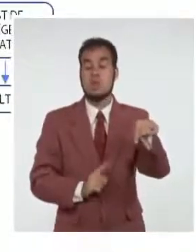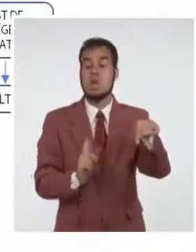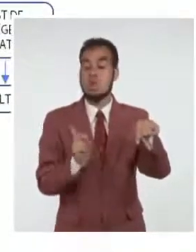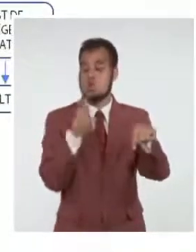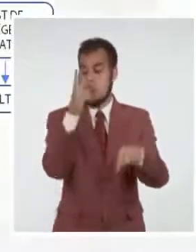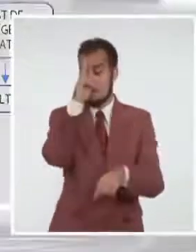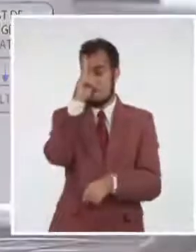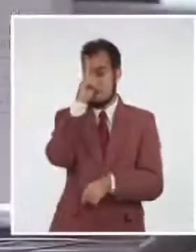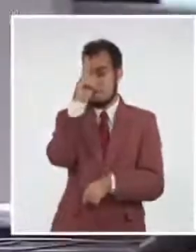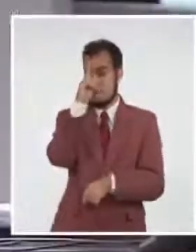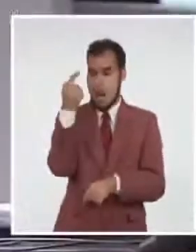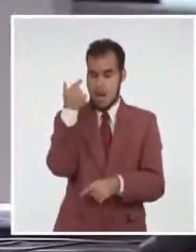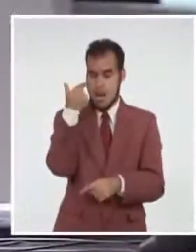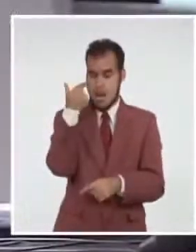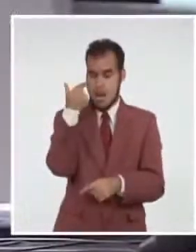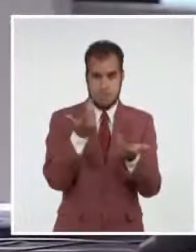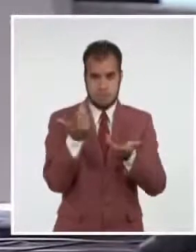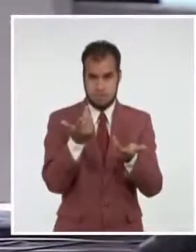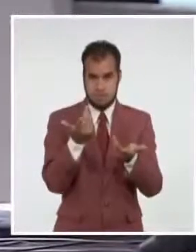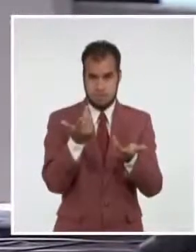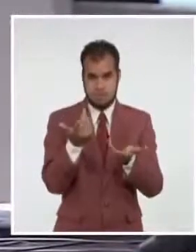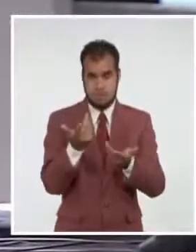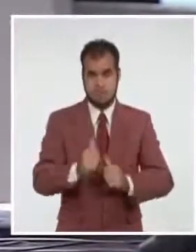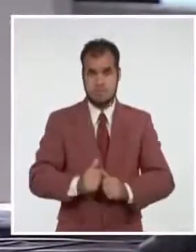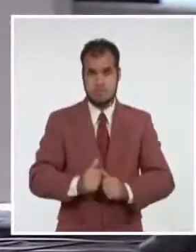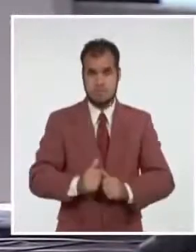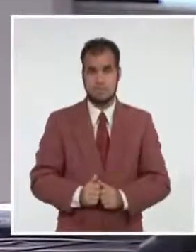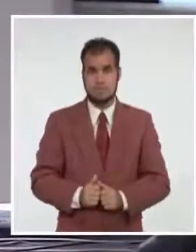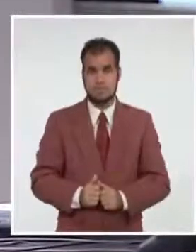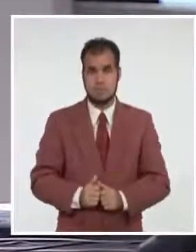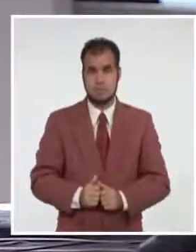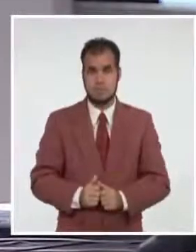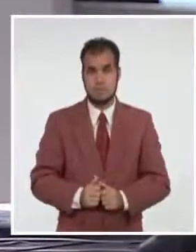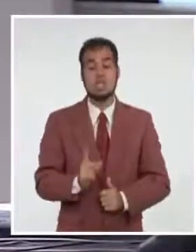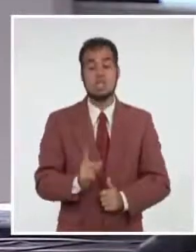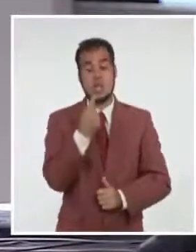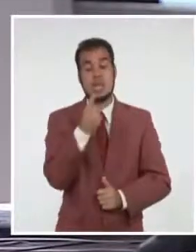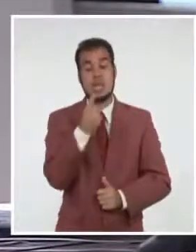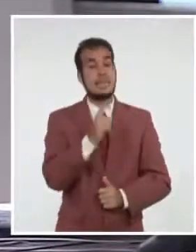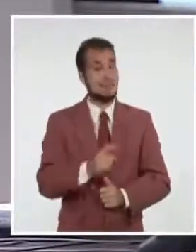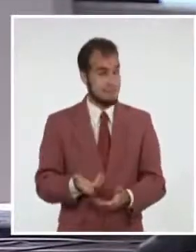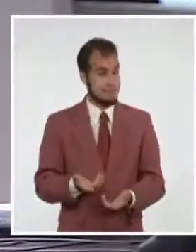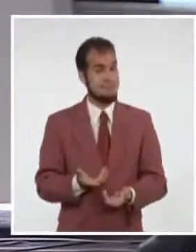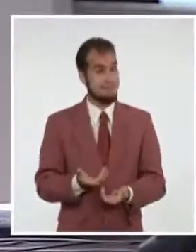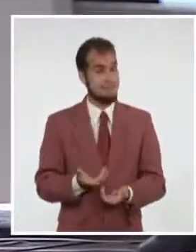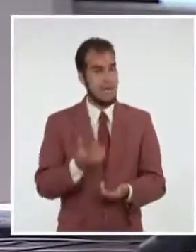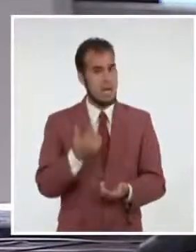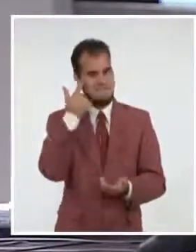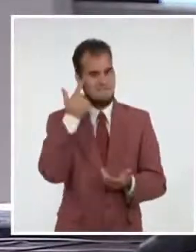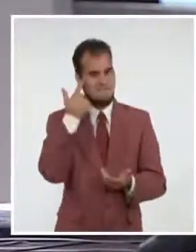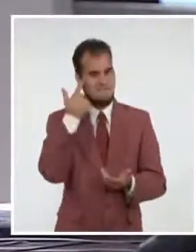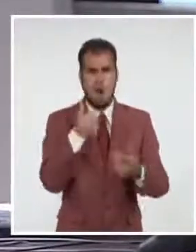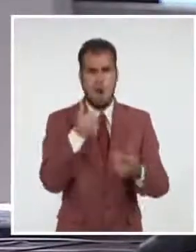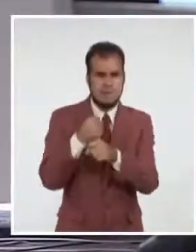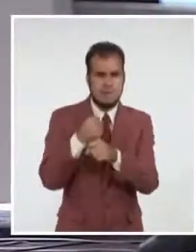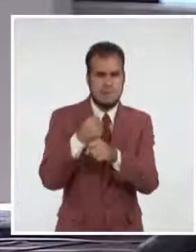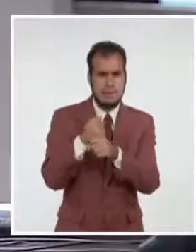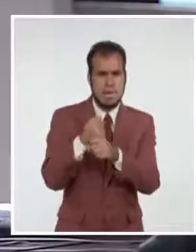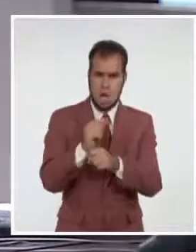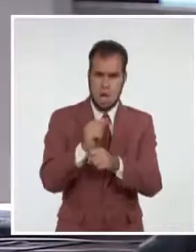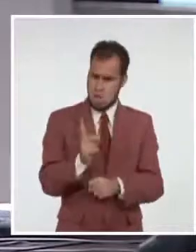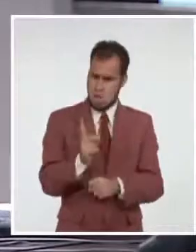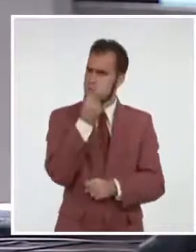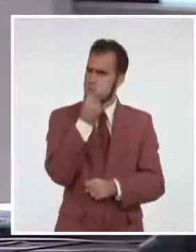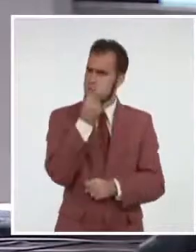vista de salud pública, que es otro tema, bueno, pues un reto que nosotros lo podemos cumplir en el sentido de que